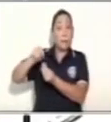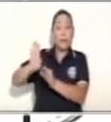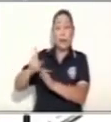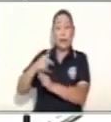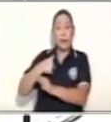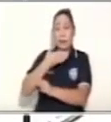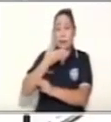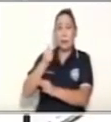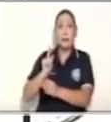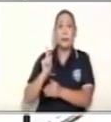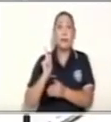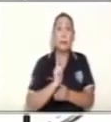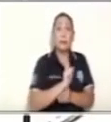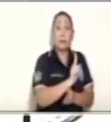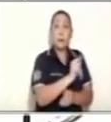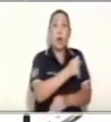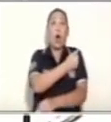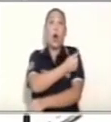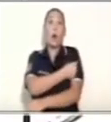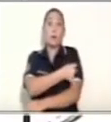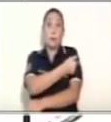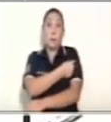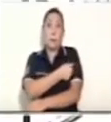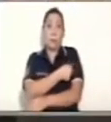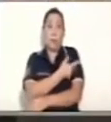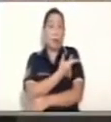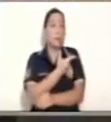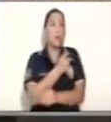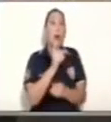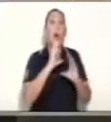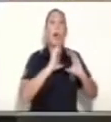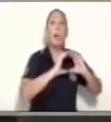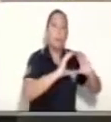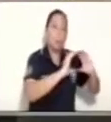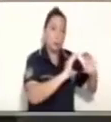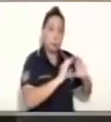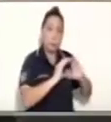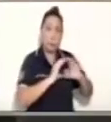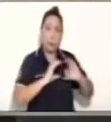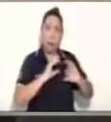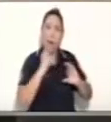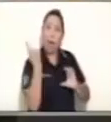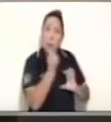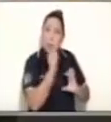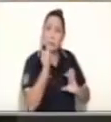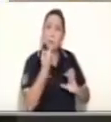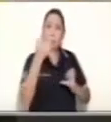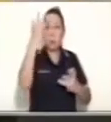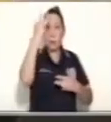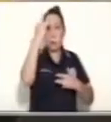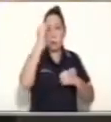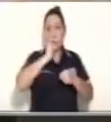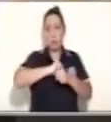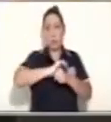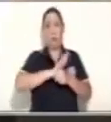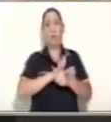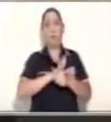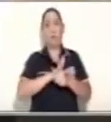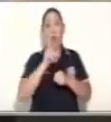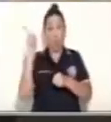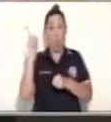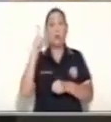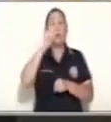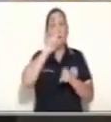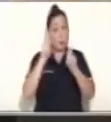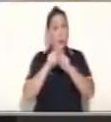por atender y sanar a todas las personas que están infectadas. En esta